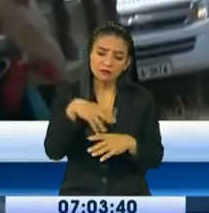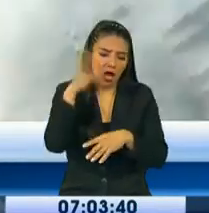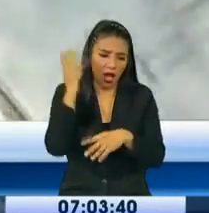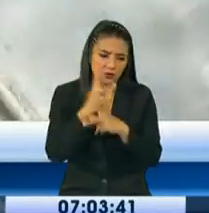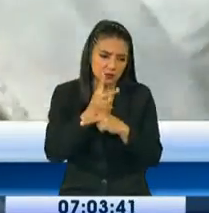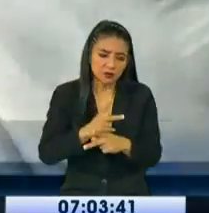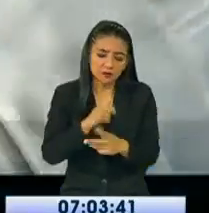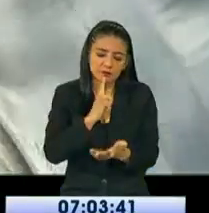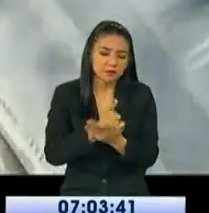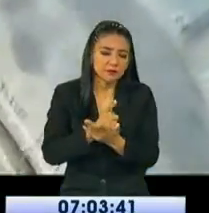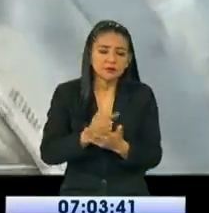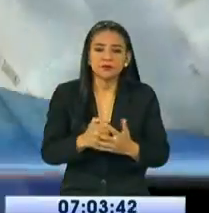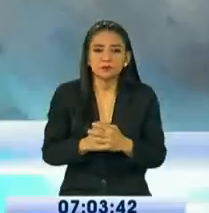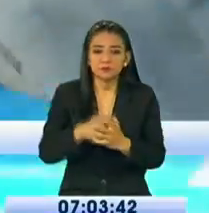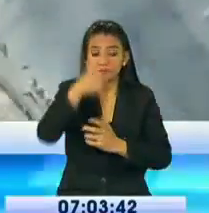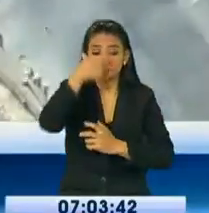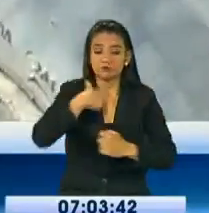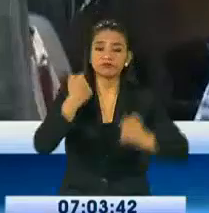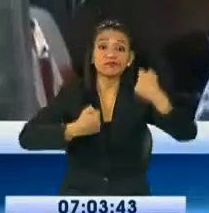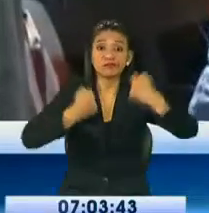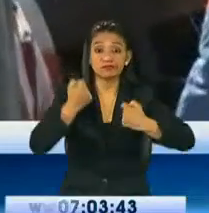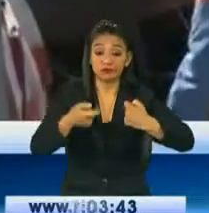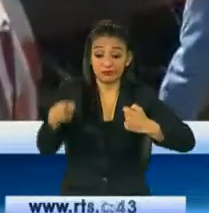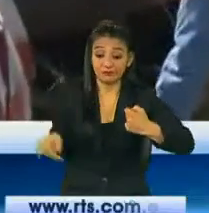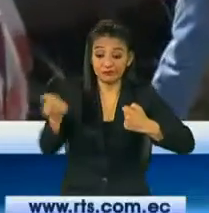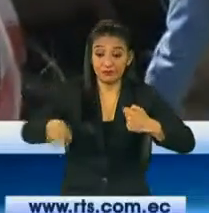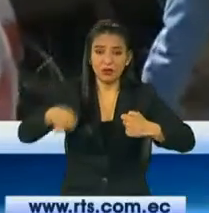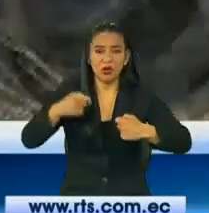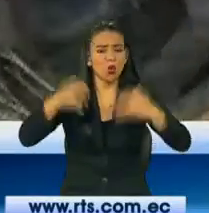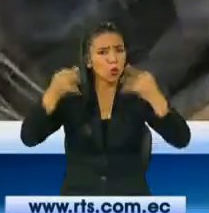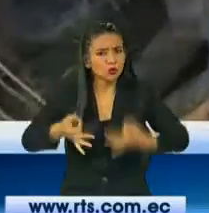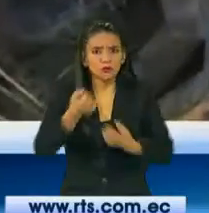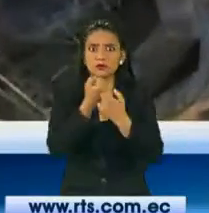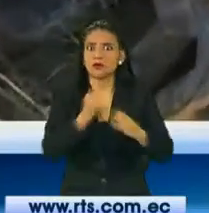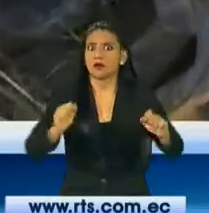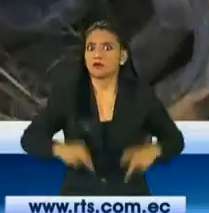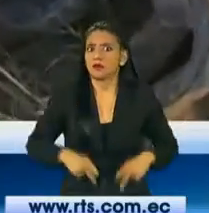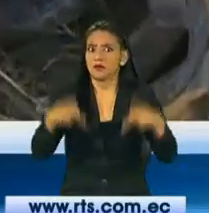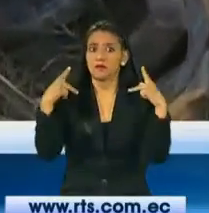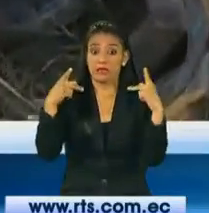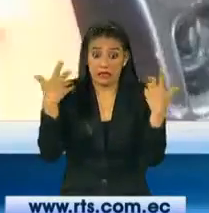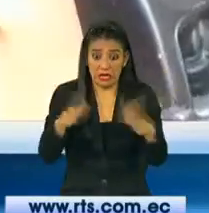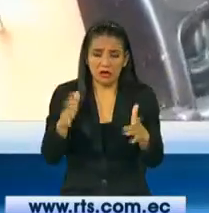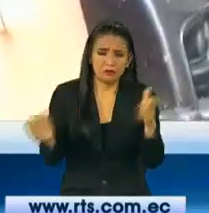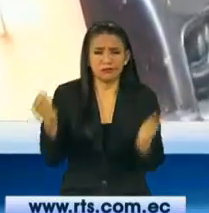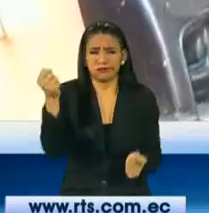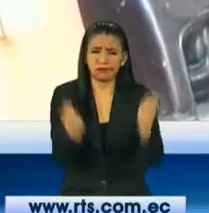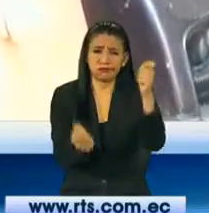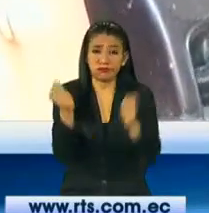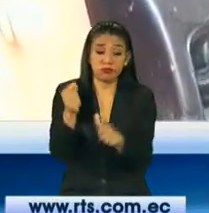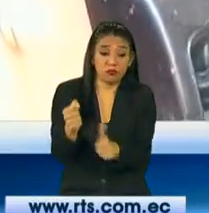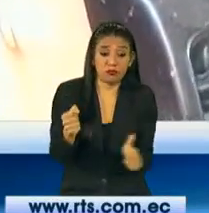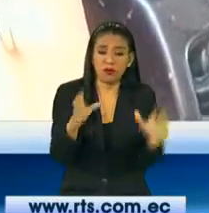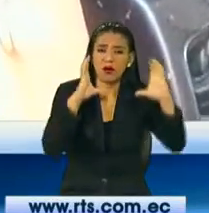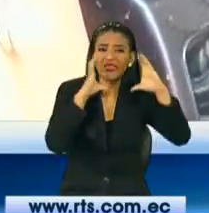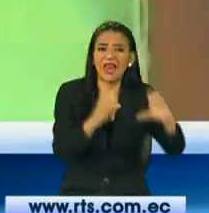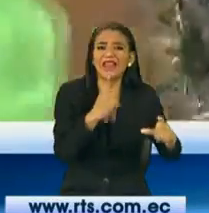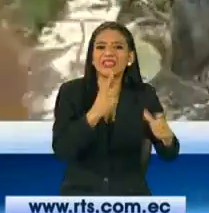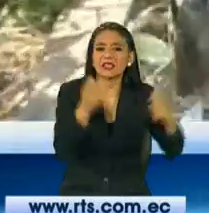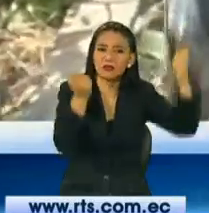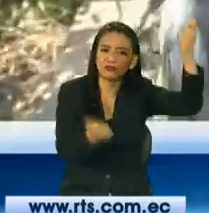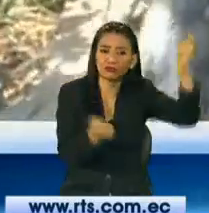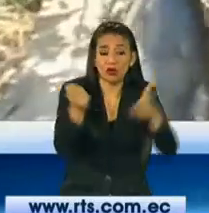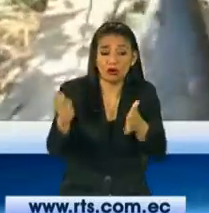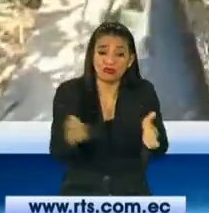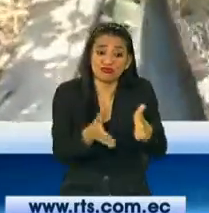momento. El conductor y el acompañante se salvaron de morir tras el volcamiento, que según ellos fueron rebasados por un tráiler que circulaba en la